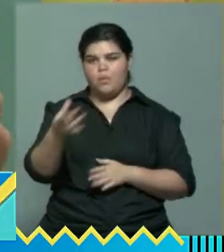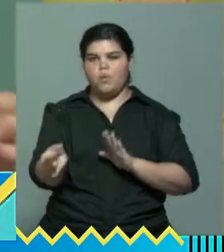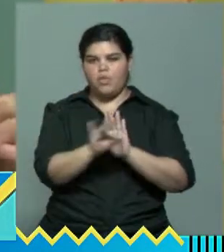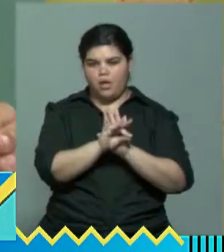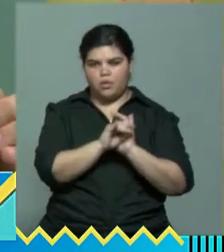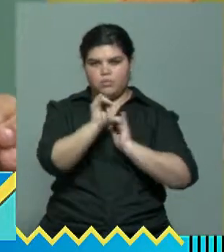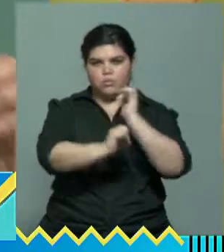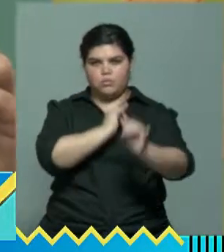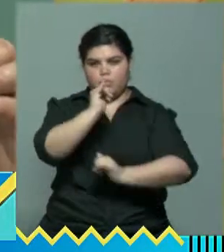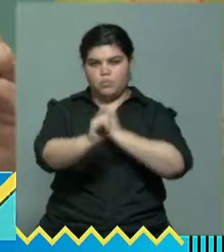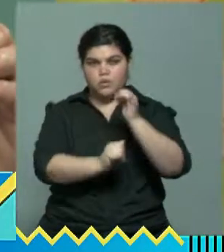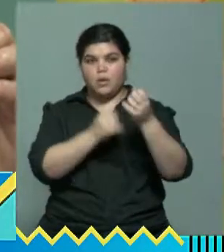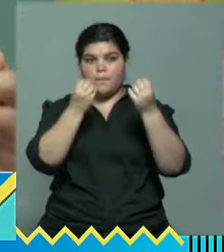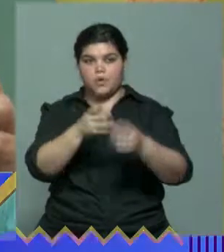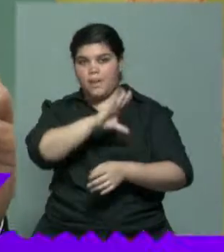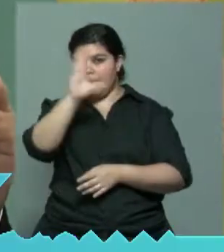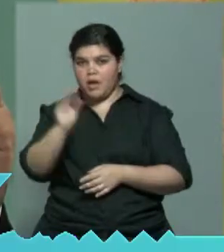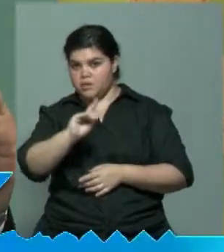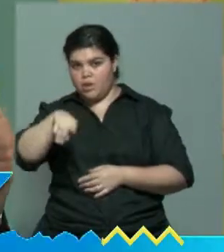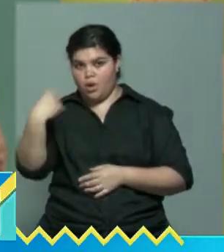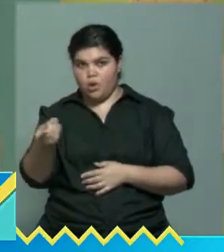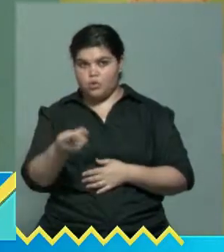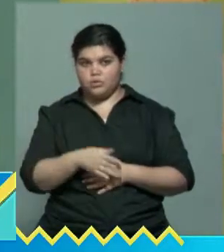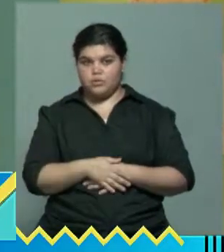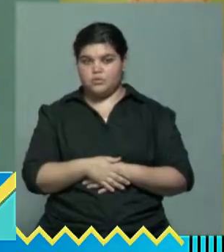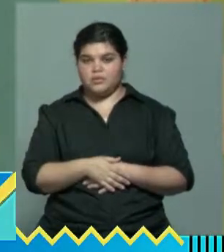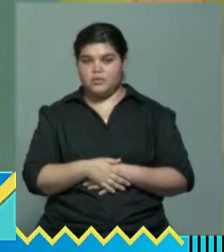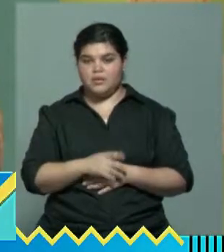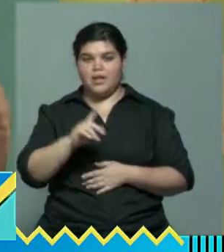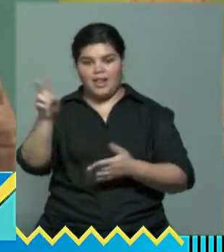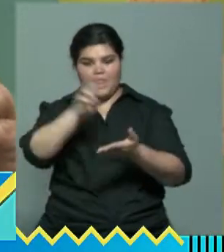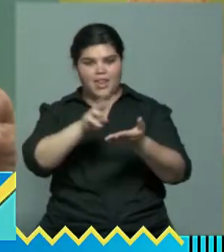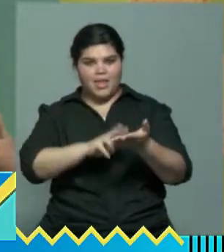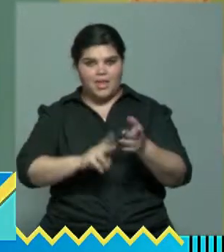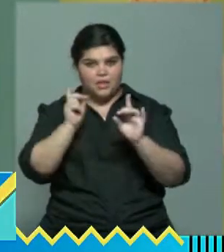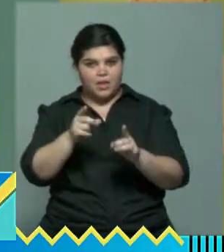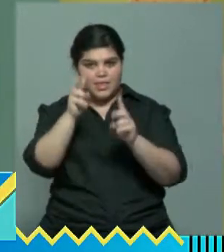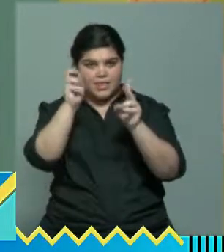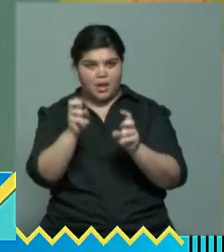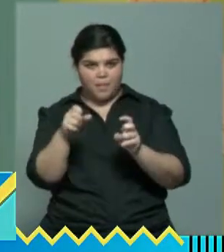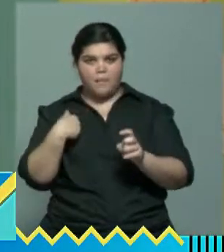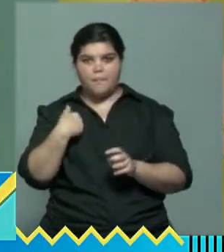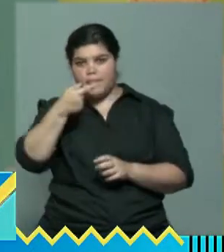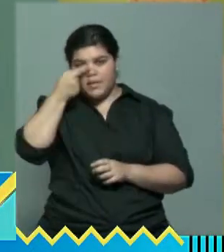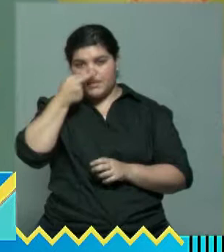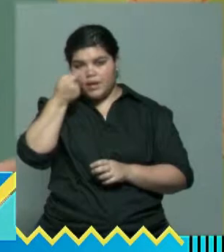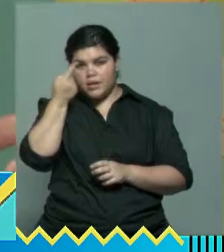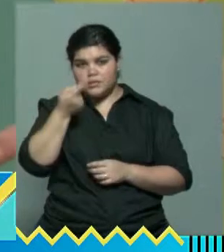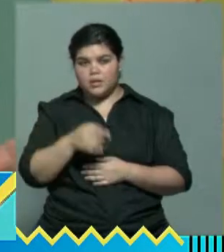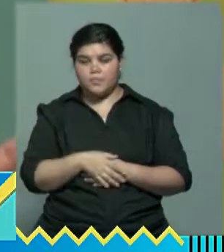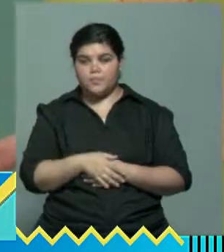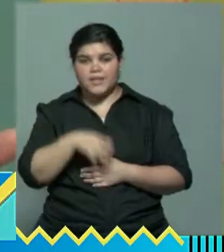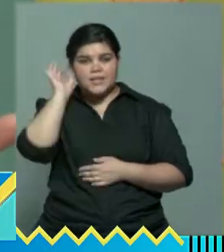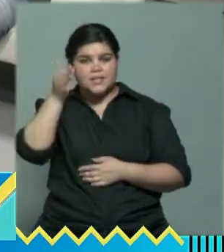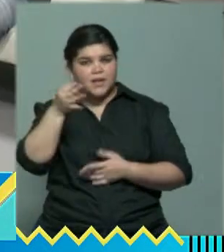sobre fundamentalmente en otros países, hablando y leyendo sobre ese tema, porque un tema que la verdad me interesaba para saber de qué